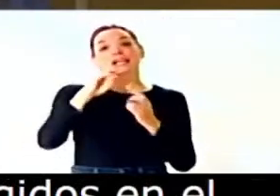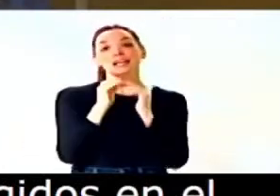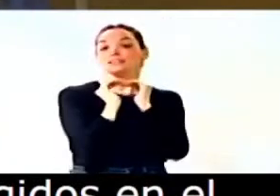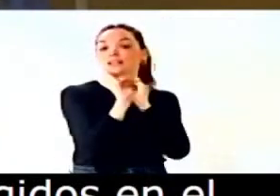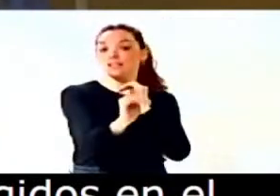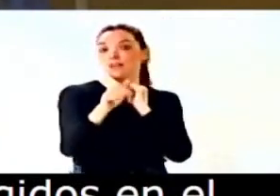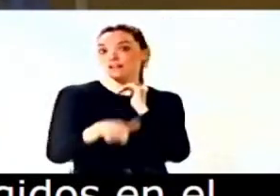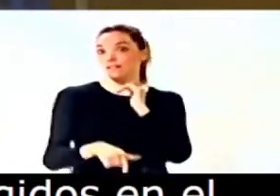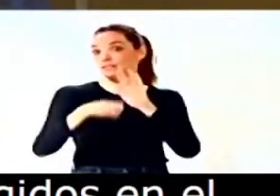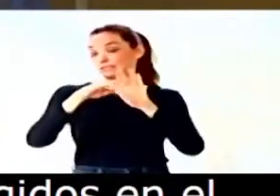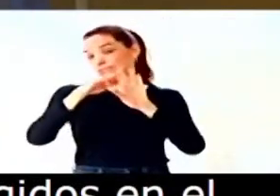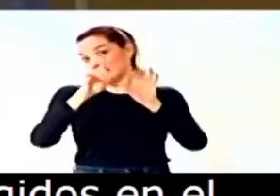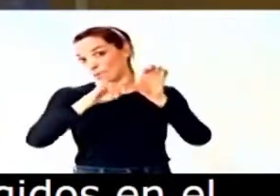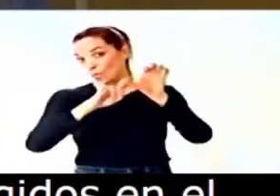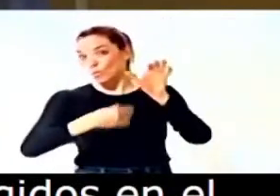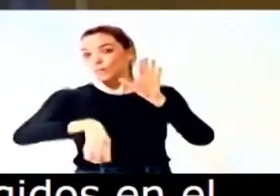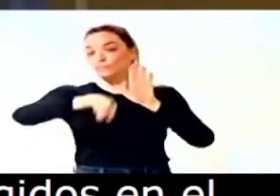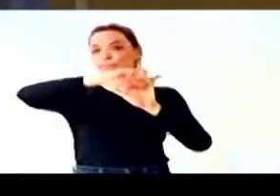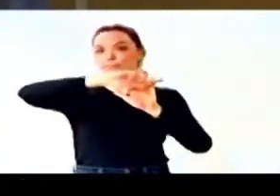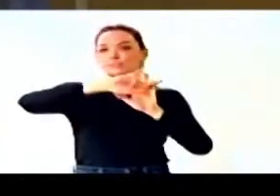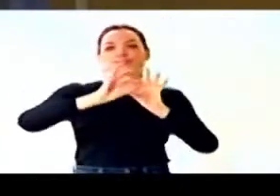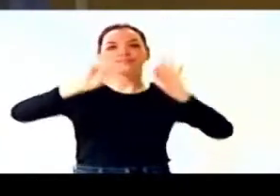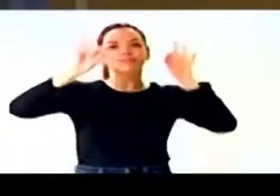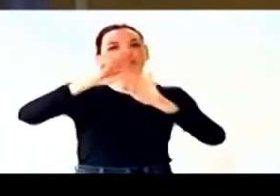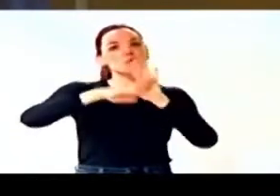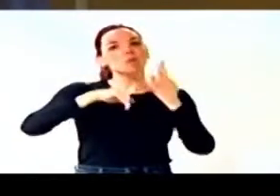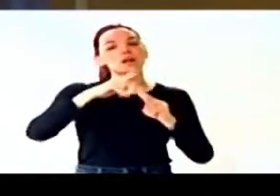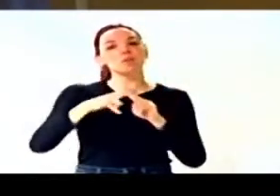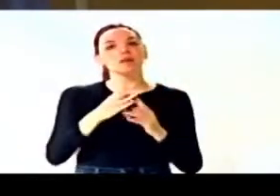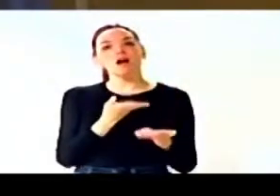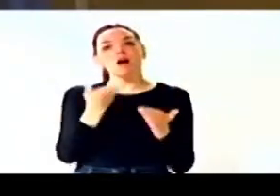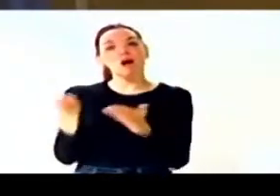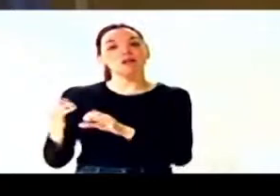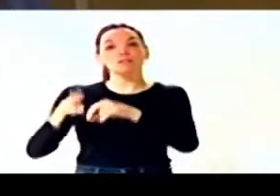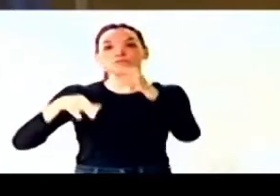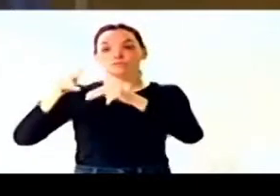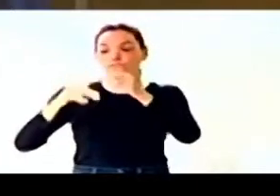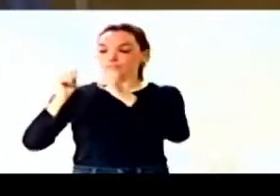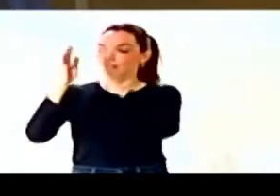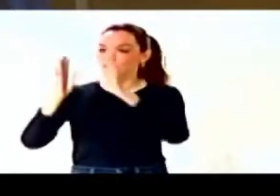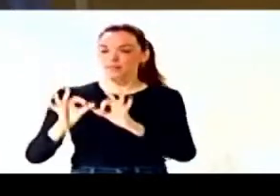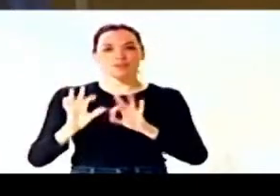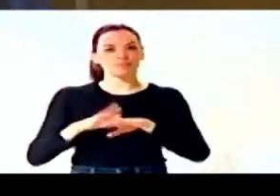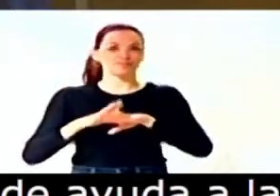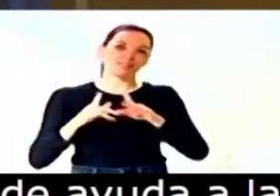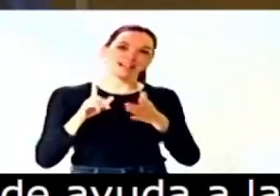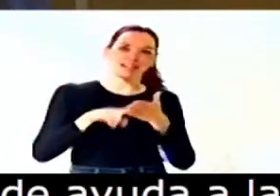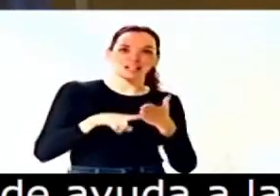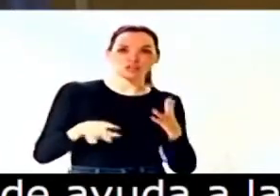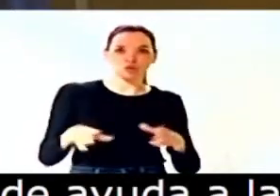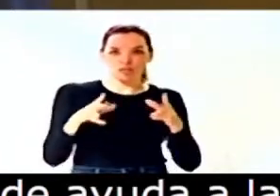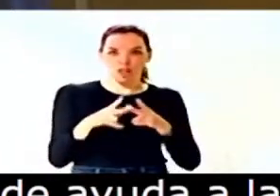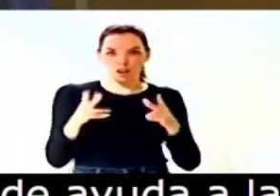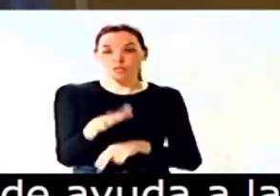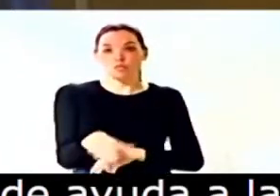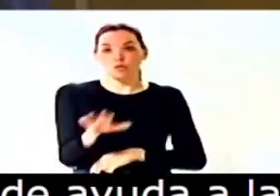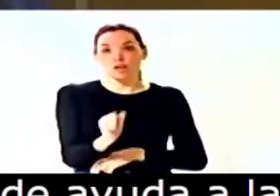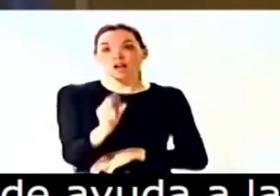en Extremadura y concretamente el programa de ayuda a la construcción de viviendas en alquiler social en